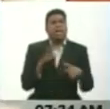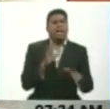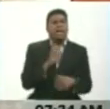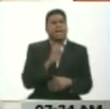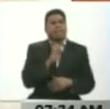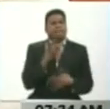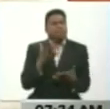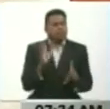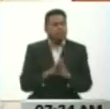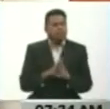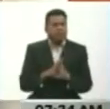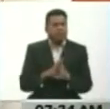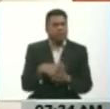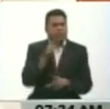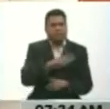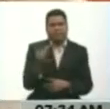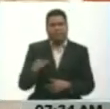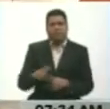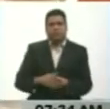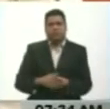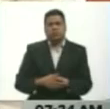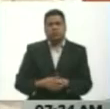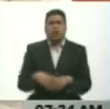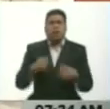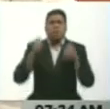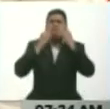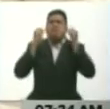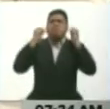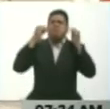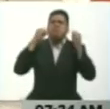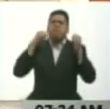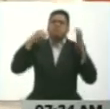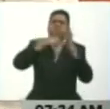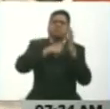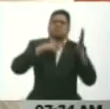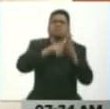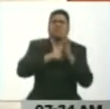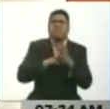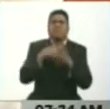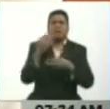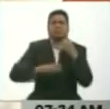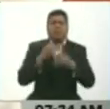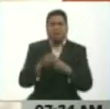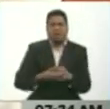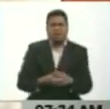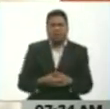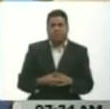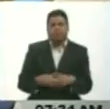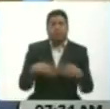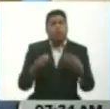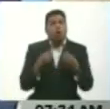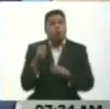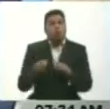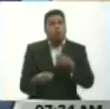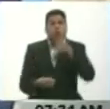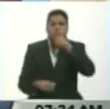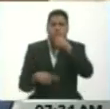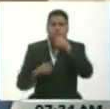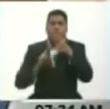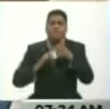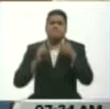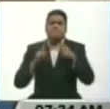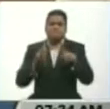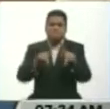el rol que tienen en ese momento es el desatar la violencia, los dejan a sus huestes para que actúen. Pues. ¿Cómo jugó la prensa nacional e internacional